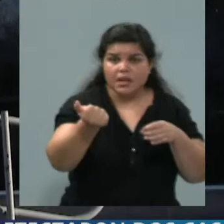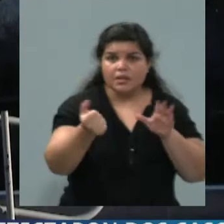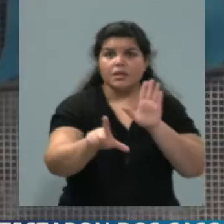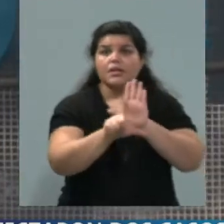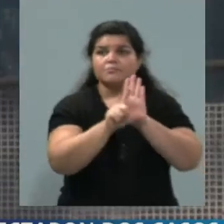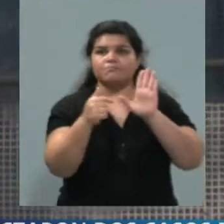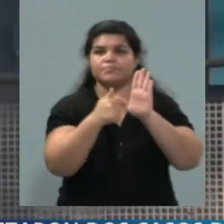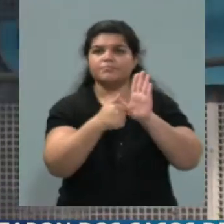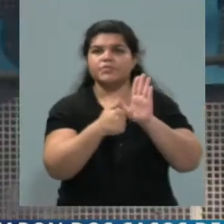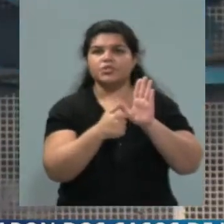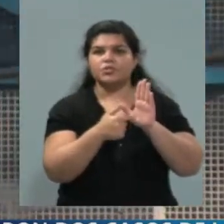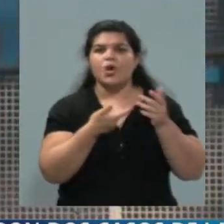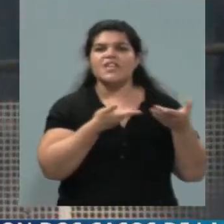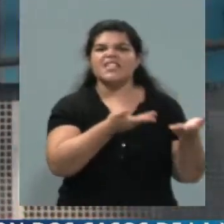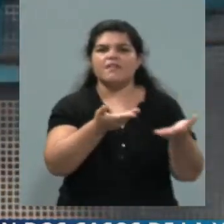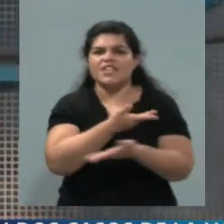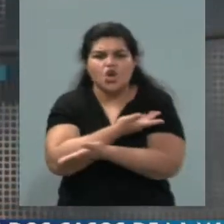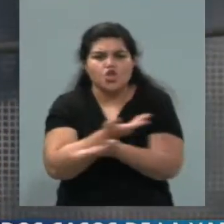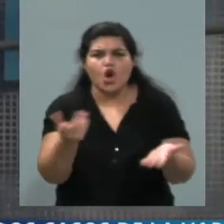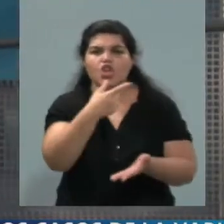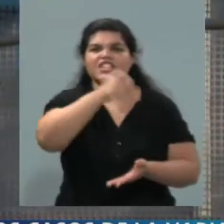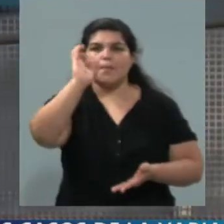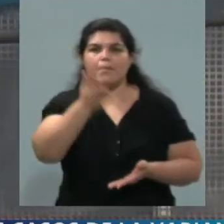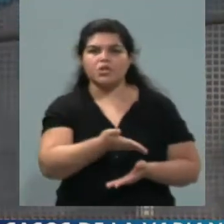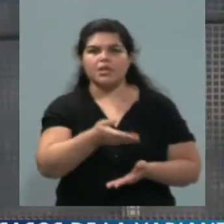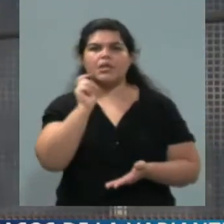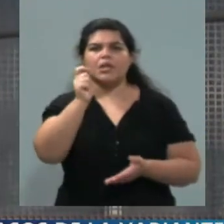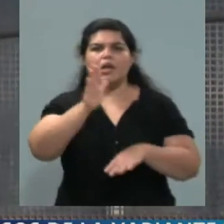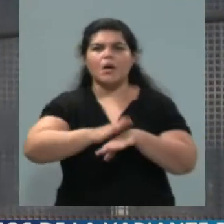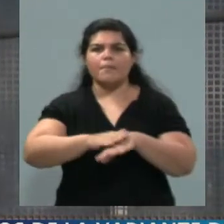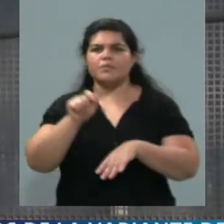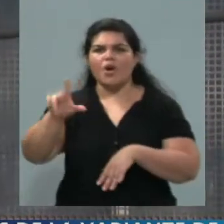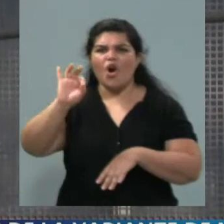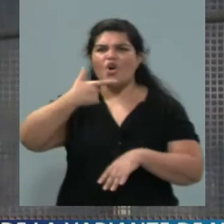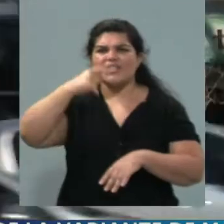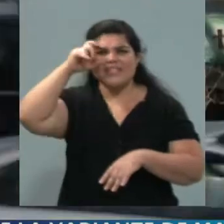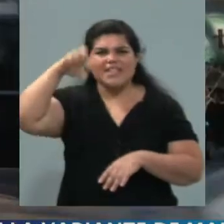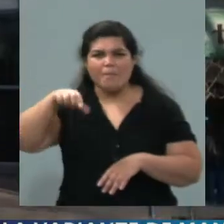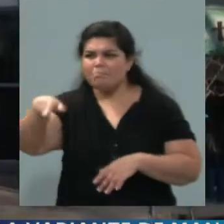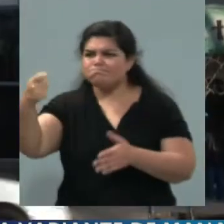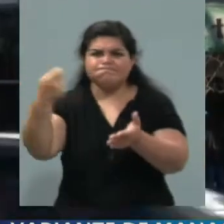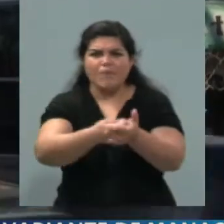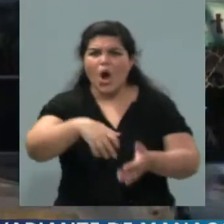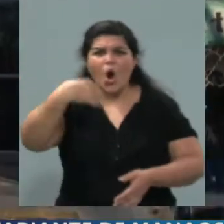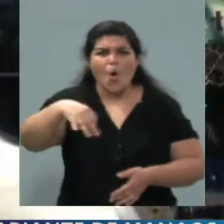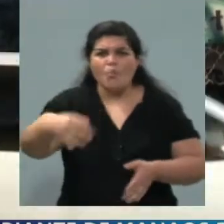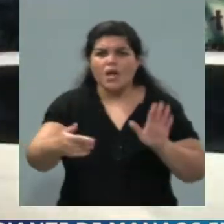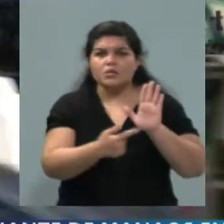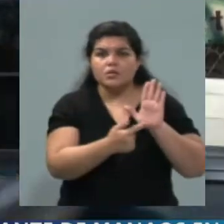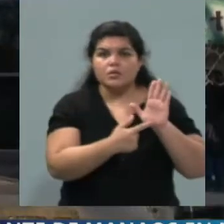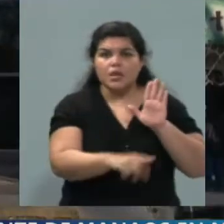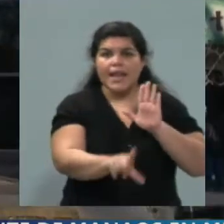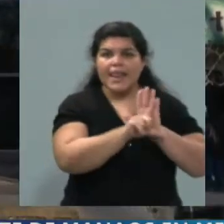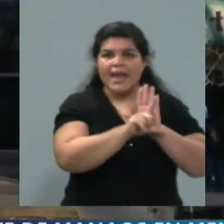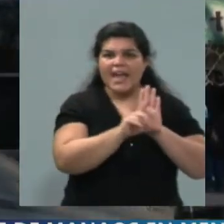al 100%. Bueno, estamos a punto de cumplir 10 años de que esa ley esté vigente en Mendoza.